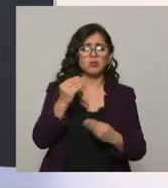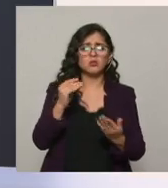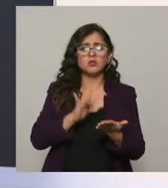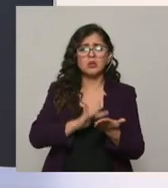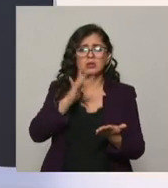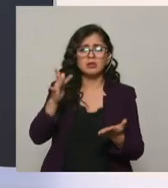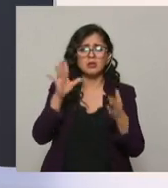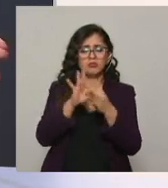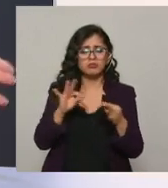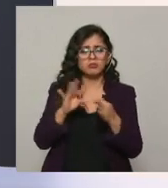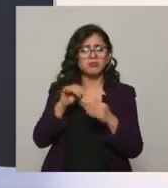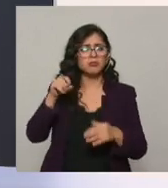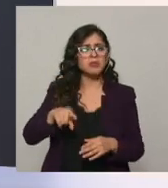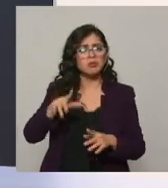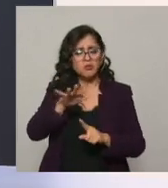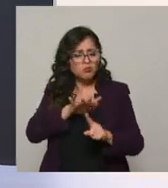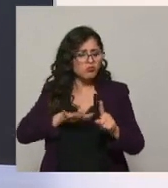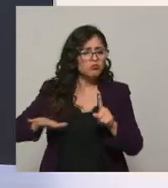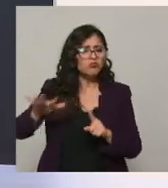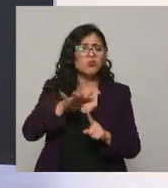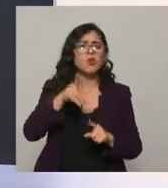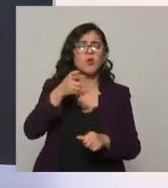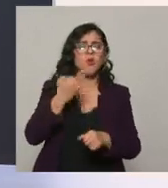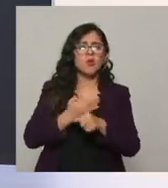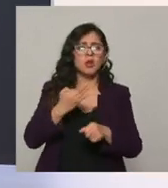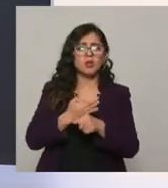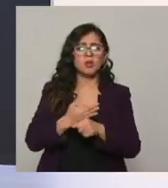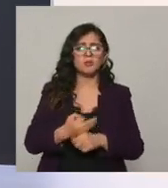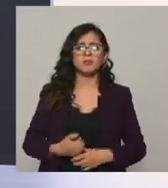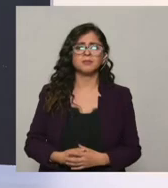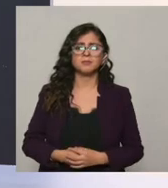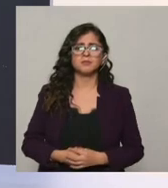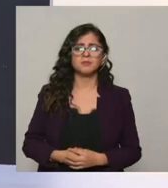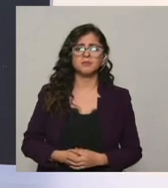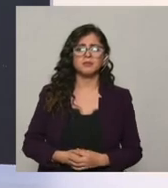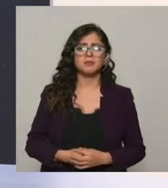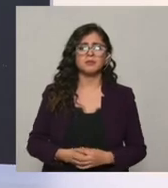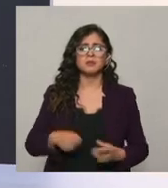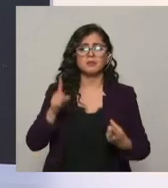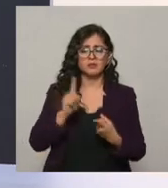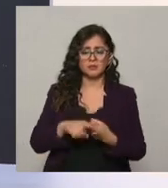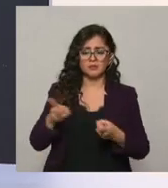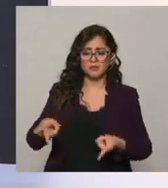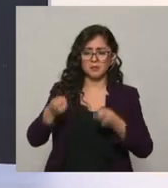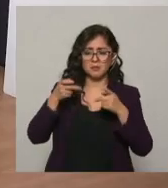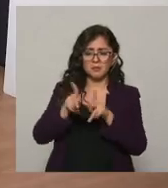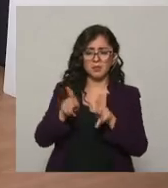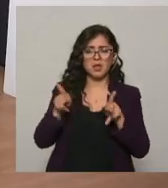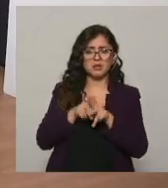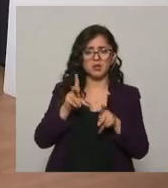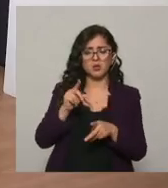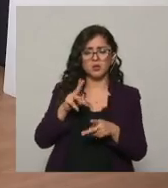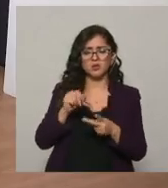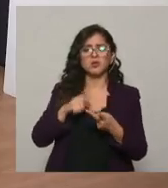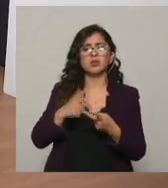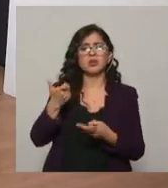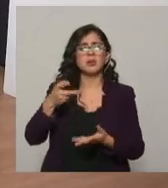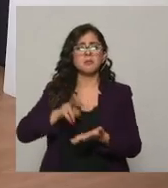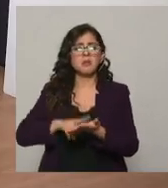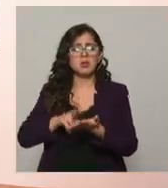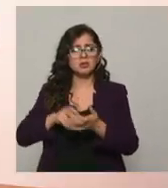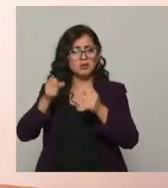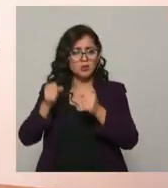todo este panorama que nos planteaste. A ver, el asalto a Plaza Duraznos, el costo de la inseguridad, que en resumidas